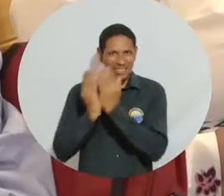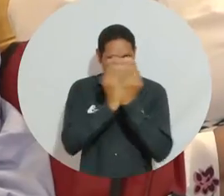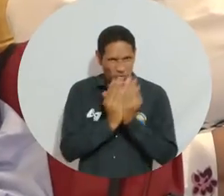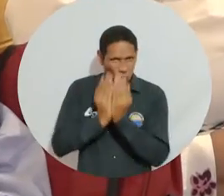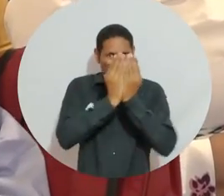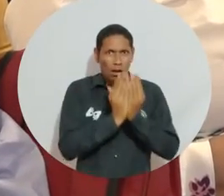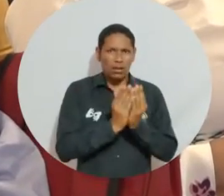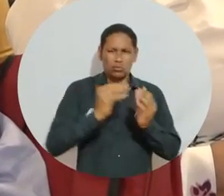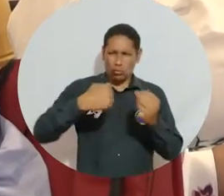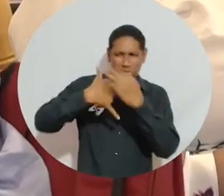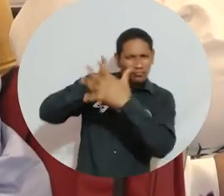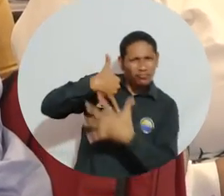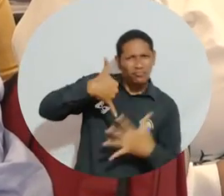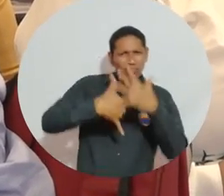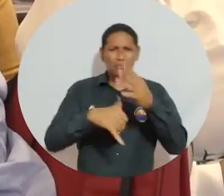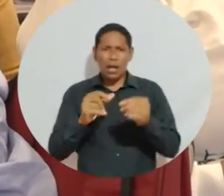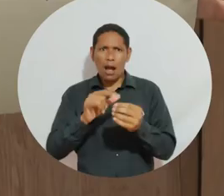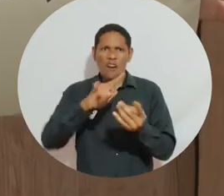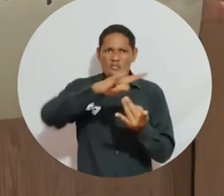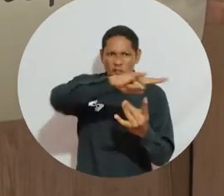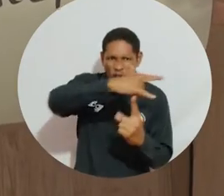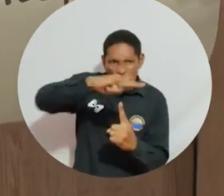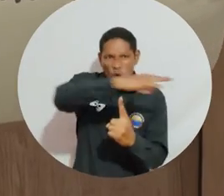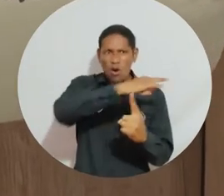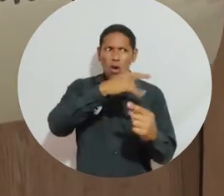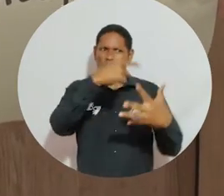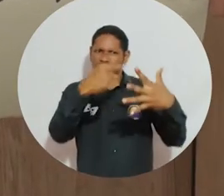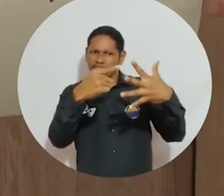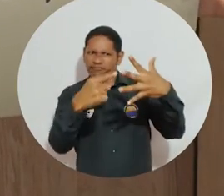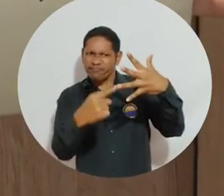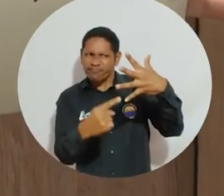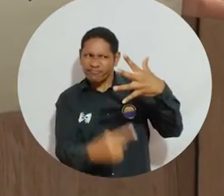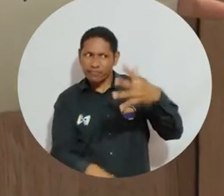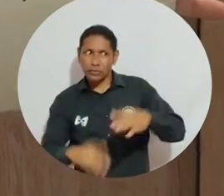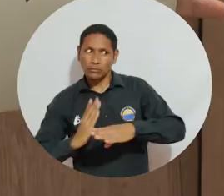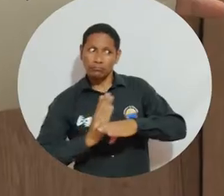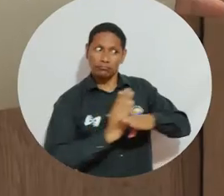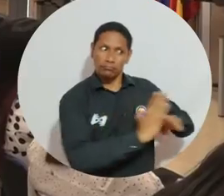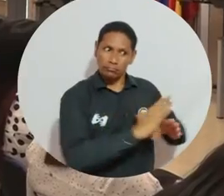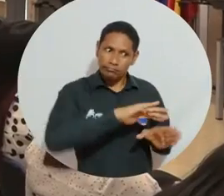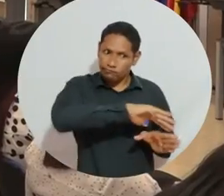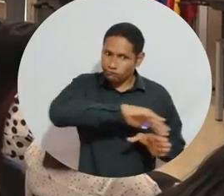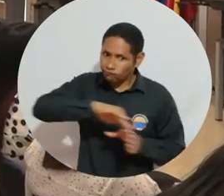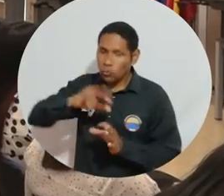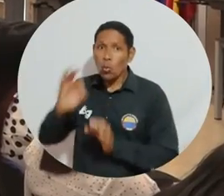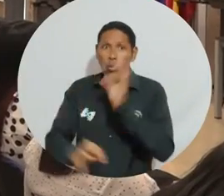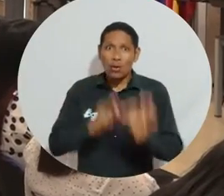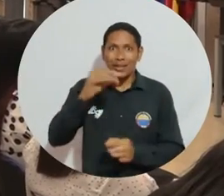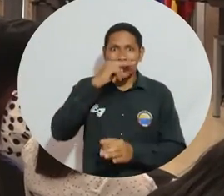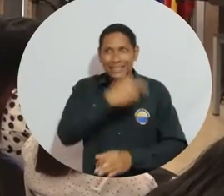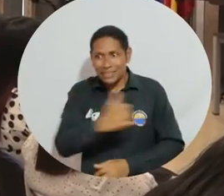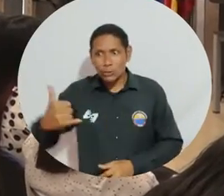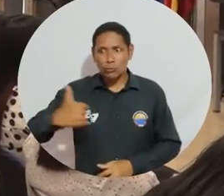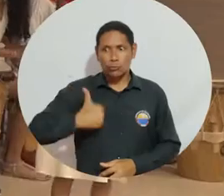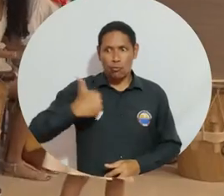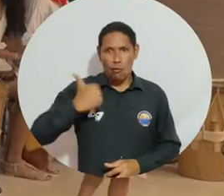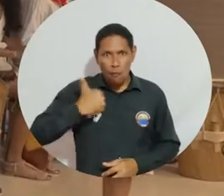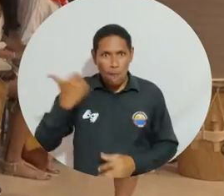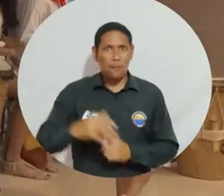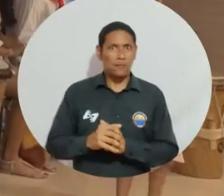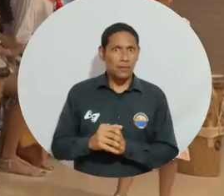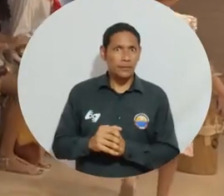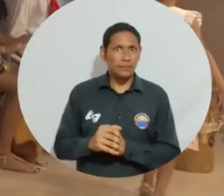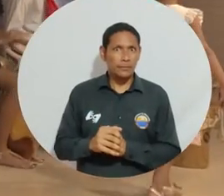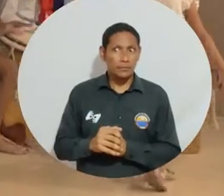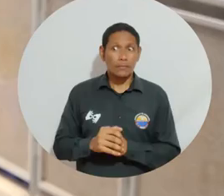y el país se trabaja para combatir el bullying y demás acciones que afectan la integridad física y moral de los niños, jóvenes y